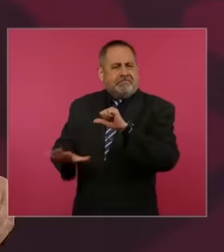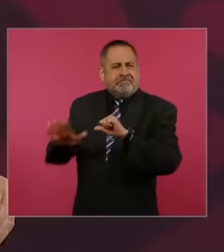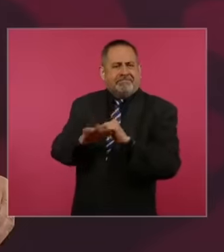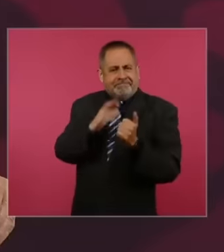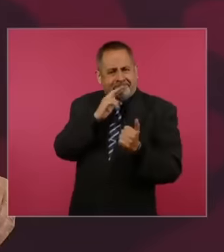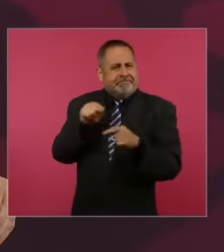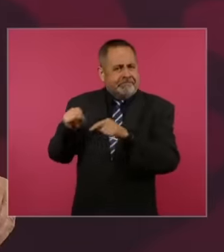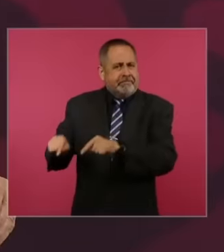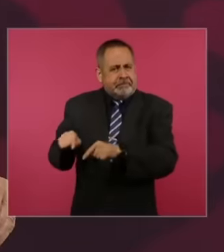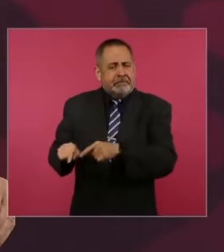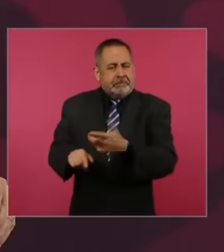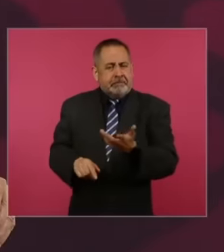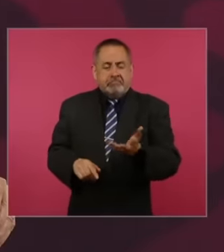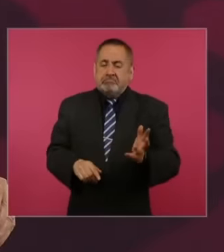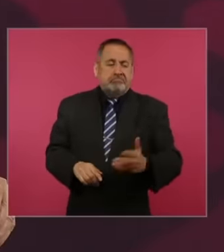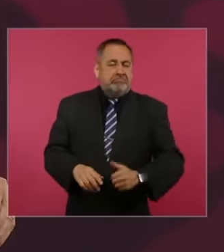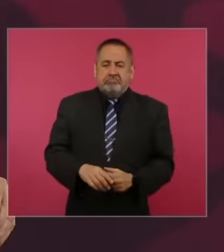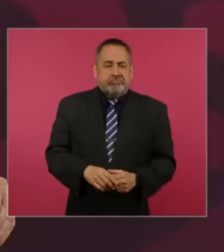para